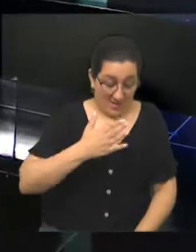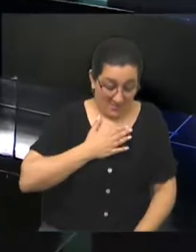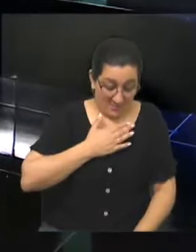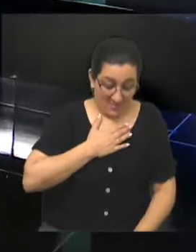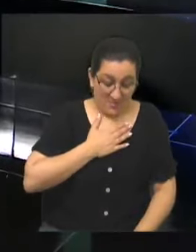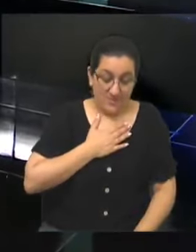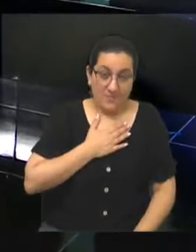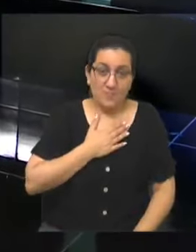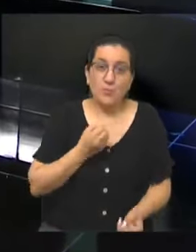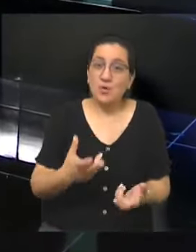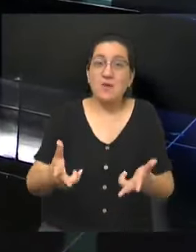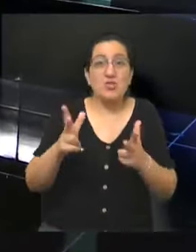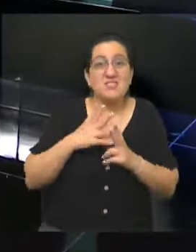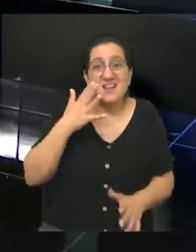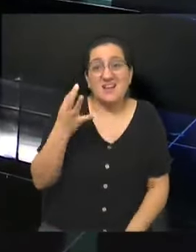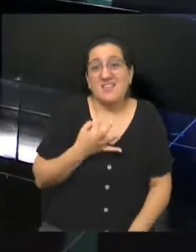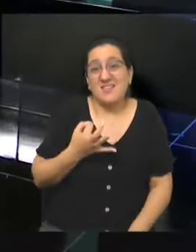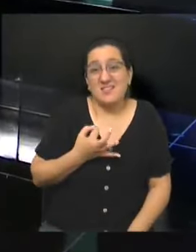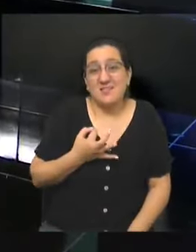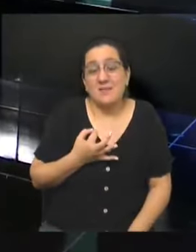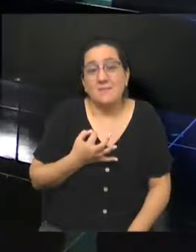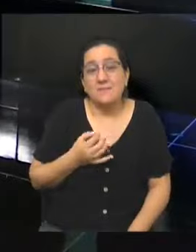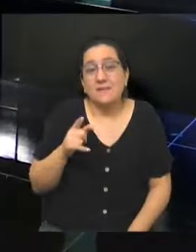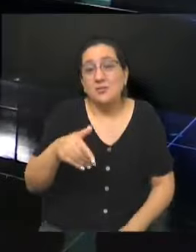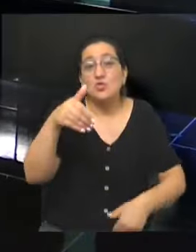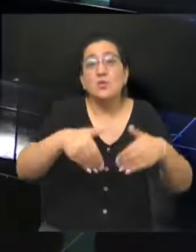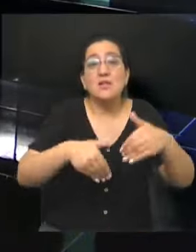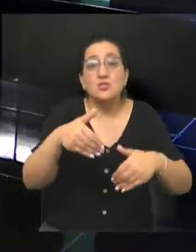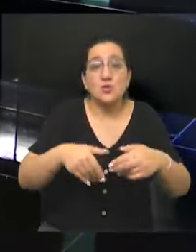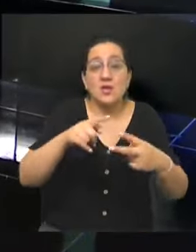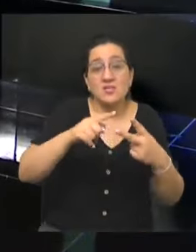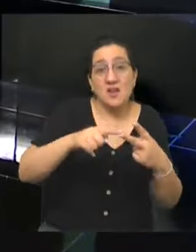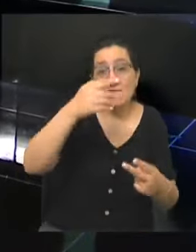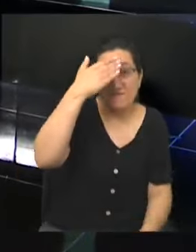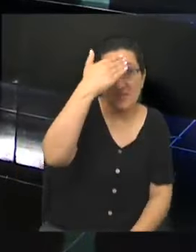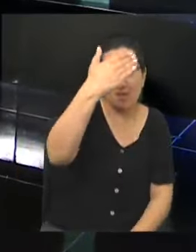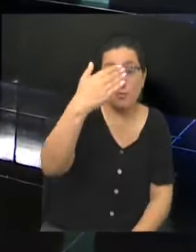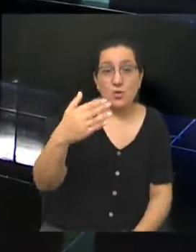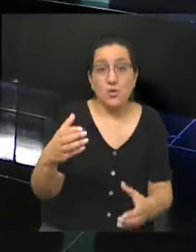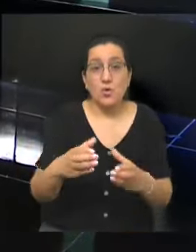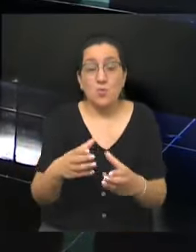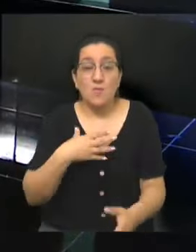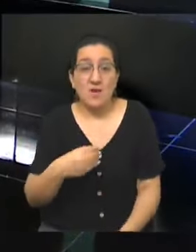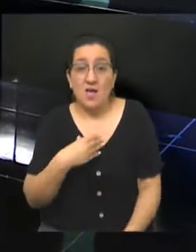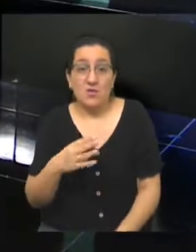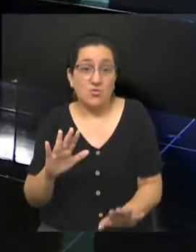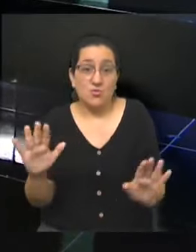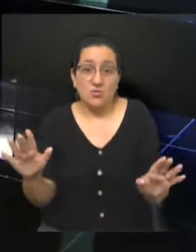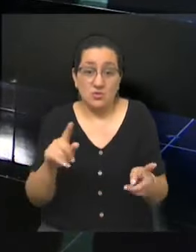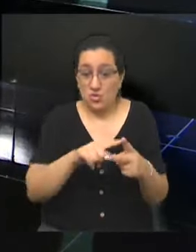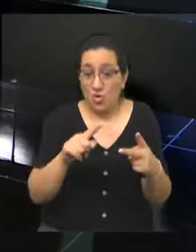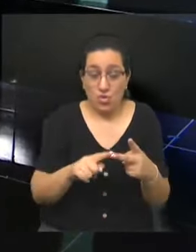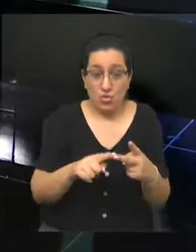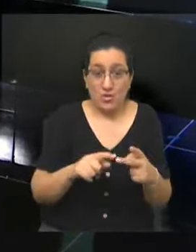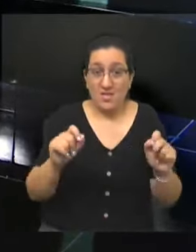además me lo dice la realidad, es una elección entre el Frente Amplio y el Partido Nacional, discúlpenme, que son los candidatos,